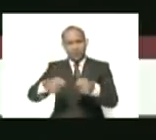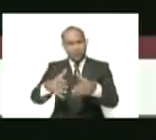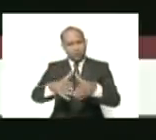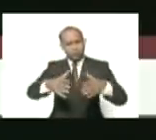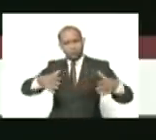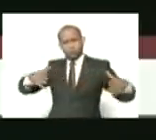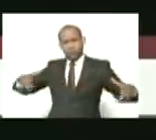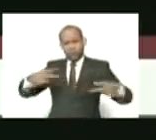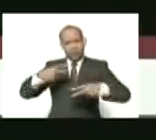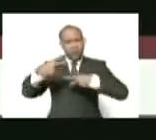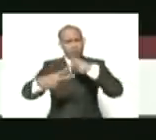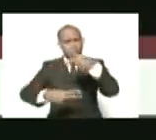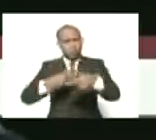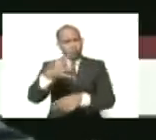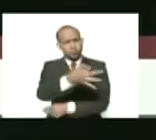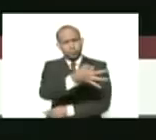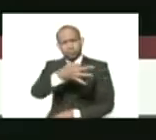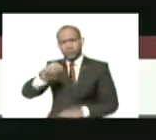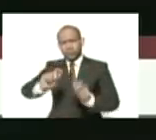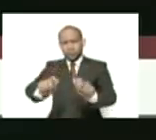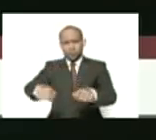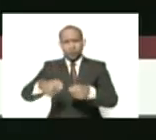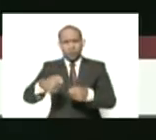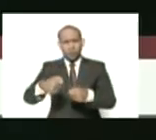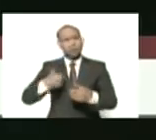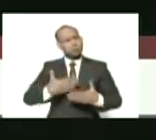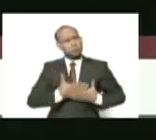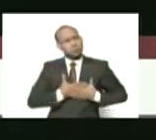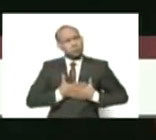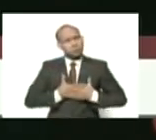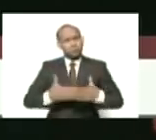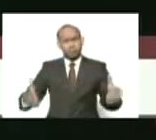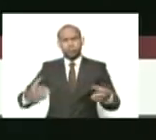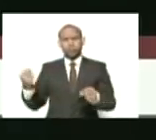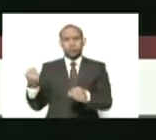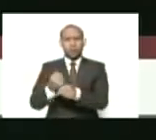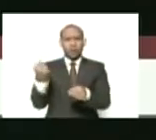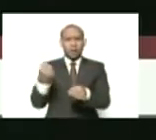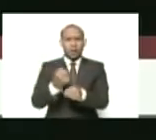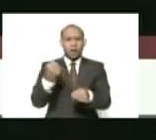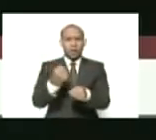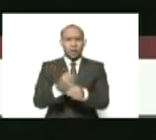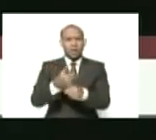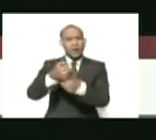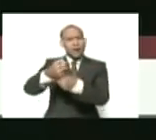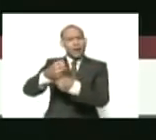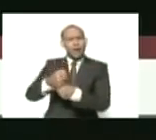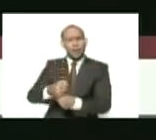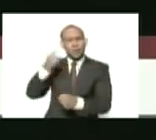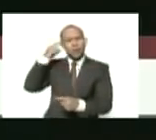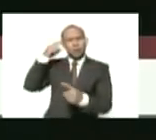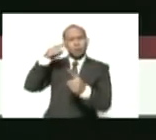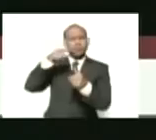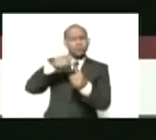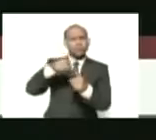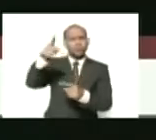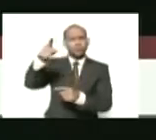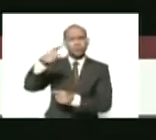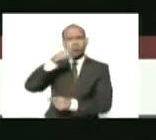que produce calidad y que está dispuesta a trabajar a la espera de sus